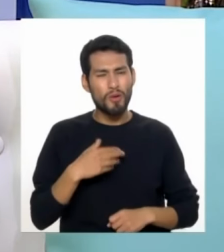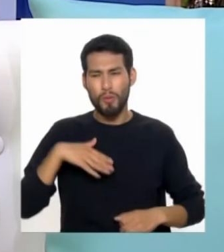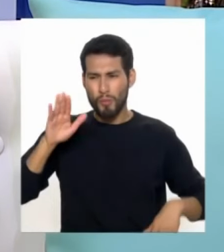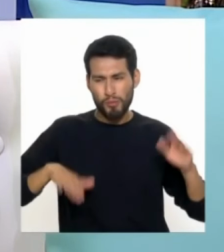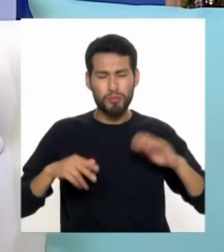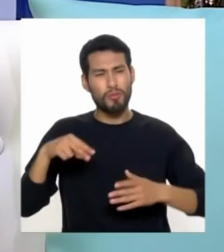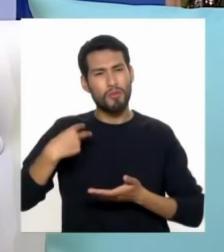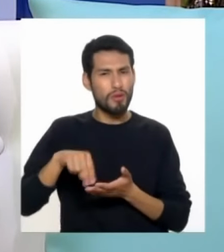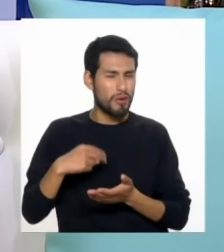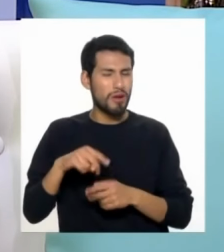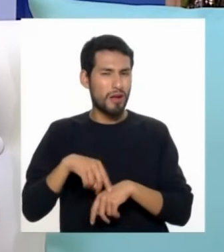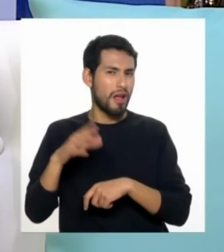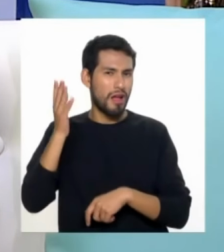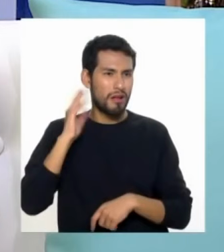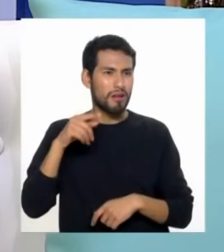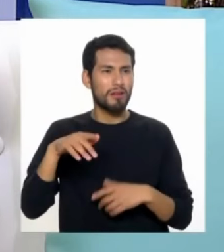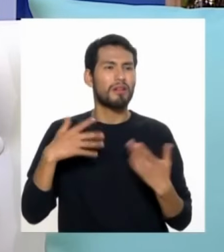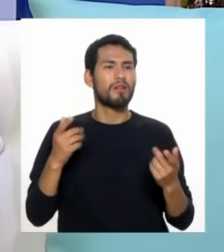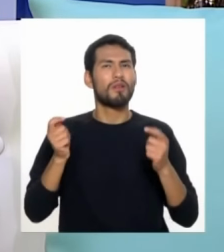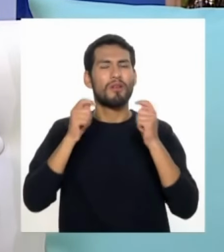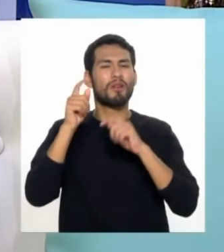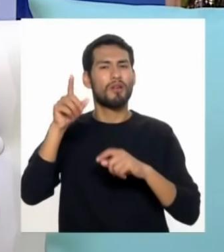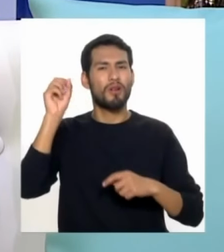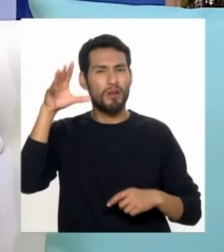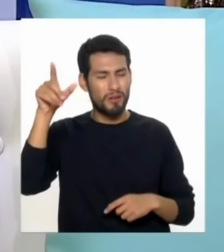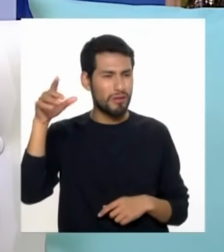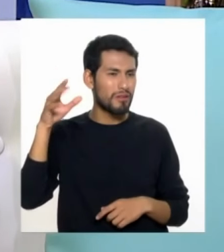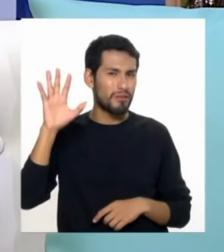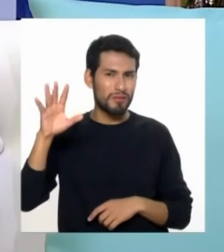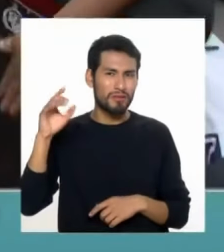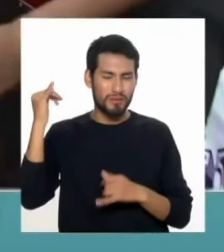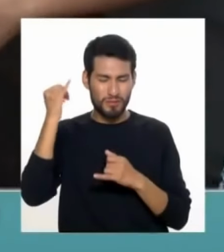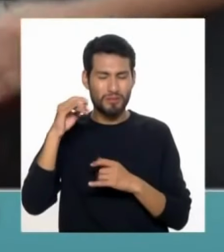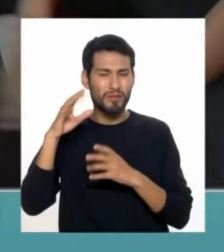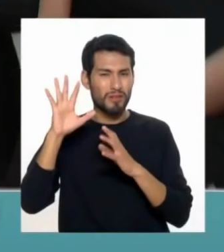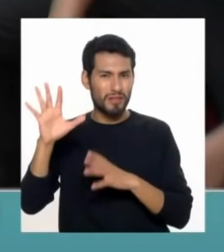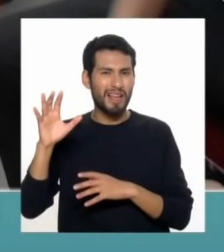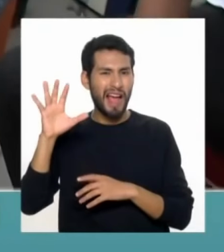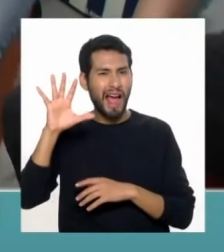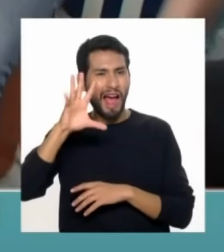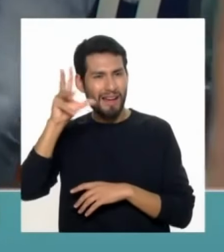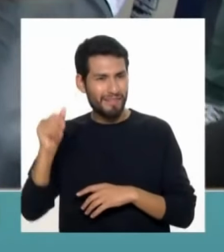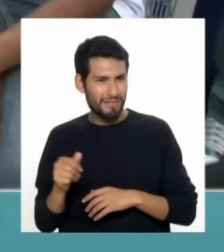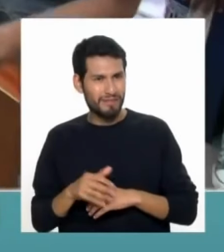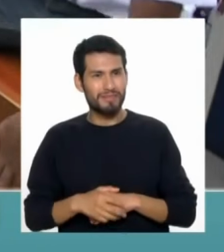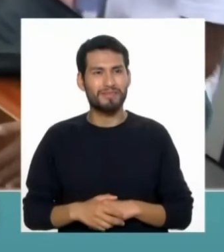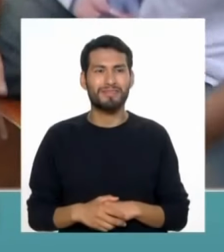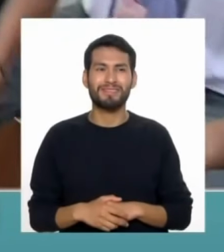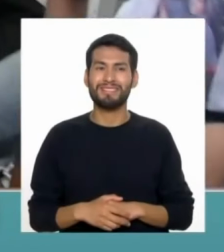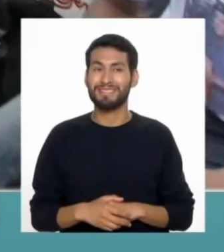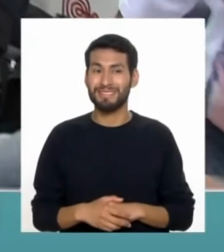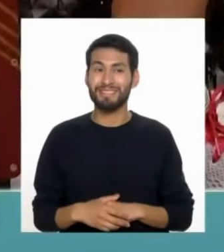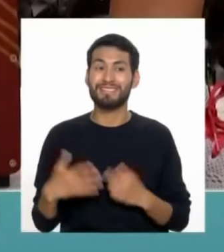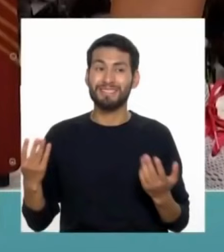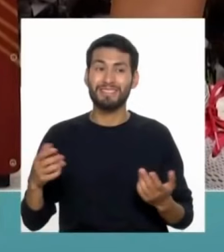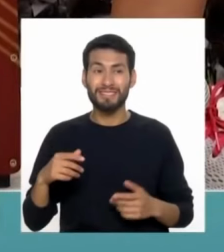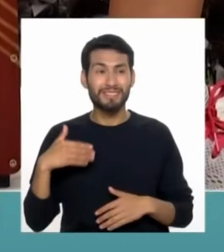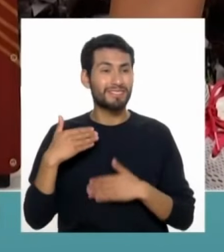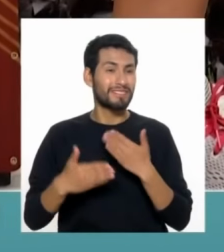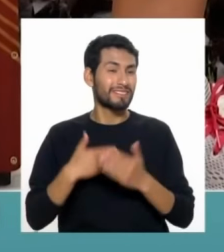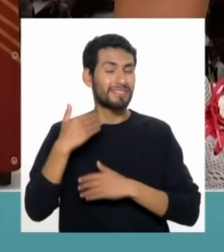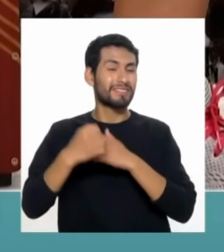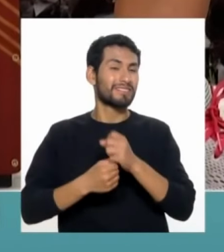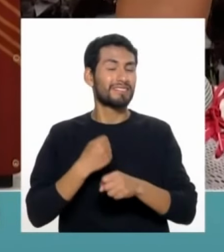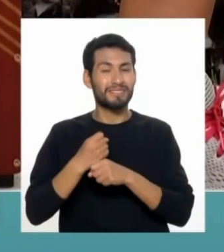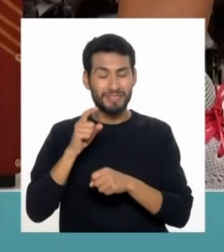cantar, alabando al sol y a sus dioses que trajeron los esclavos del África, ¿no? Como por aquellos años ellos